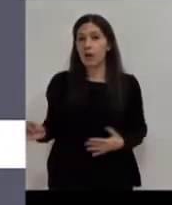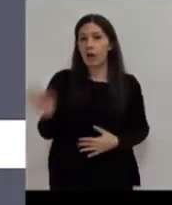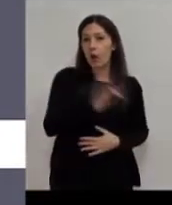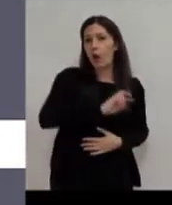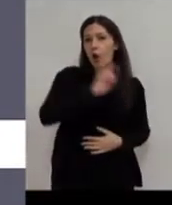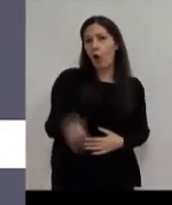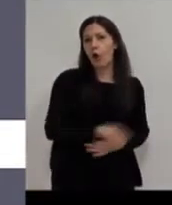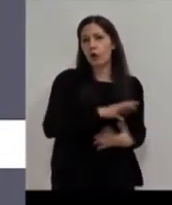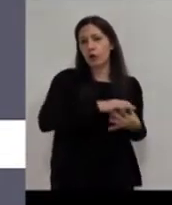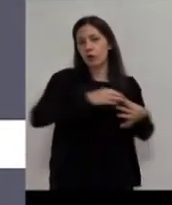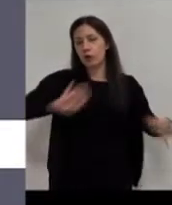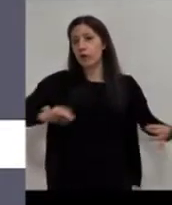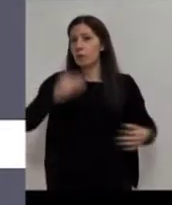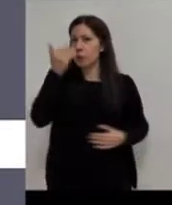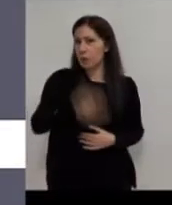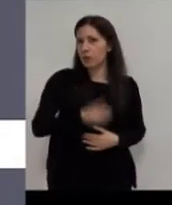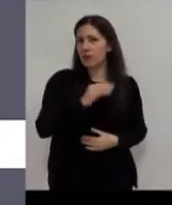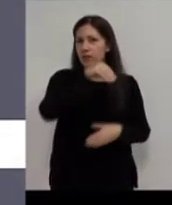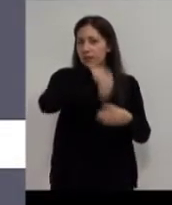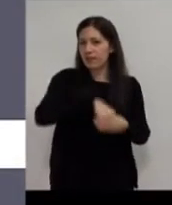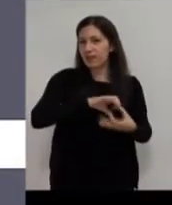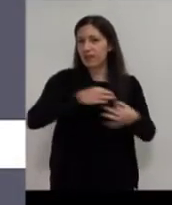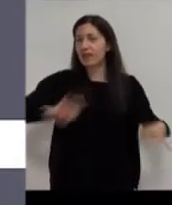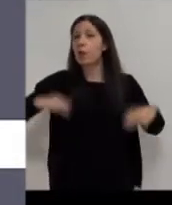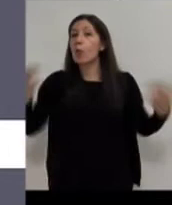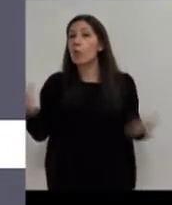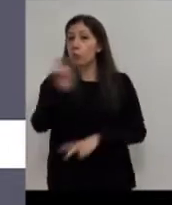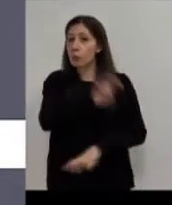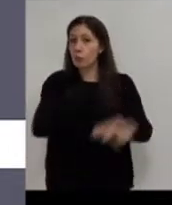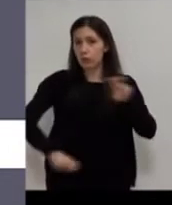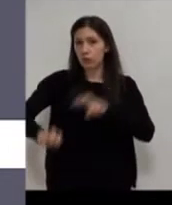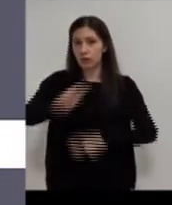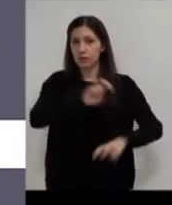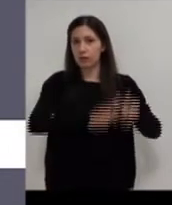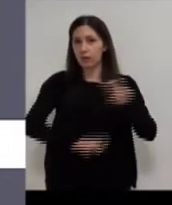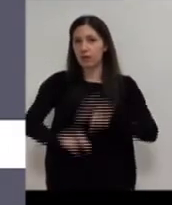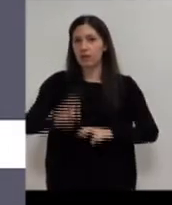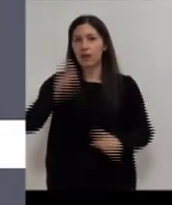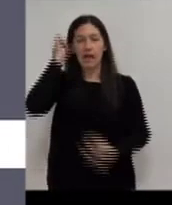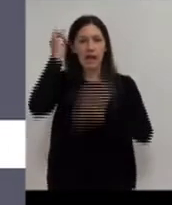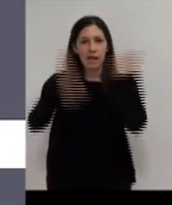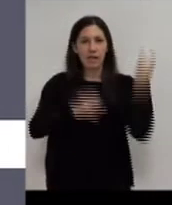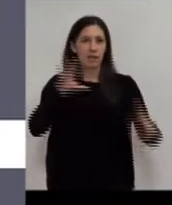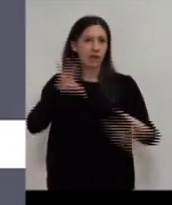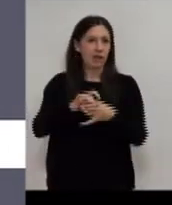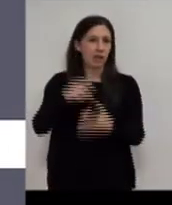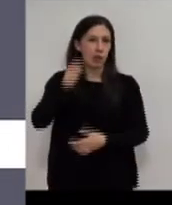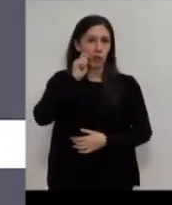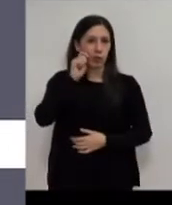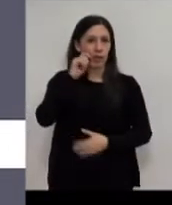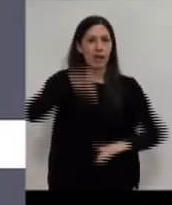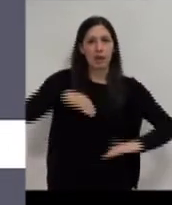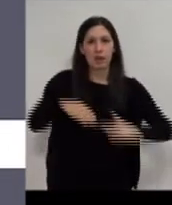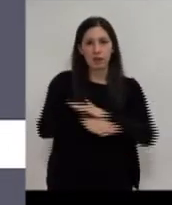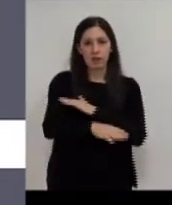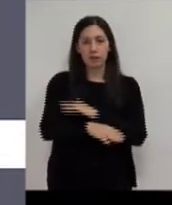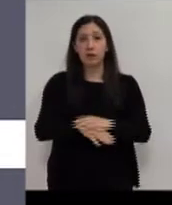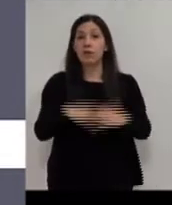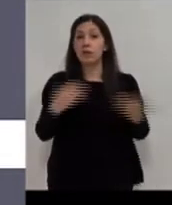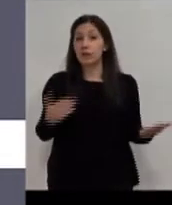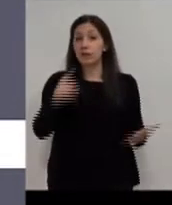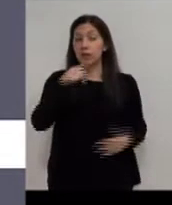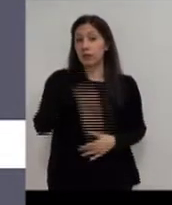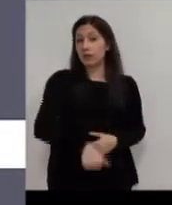a pasar a otro eslabón importante de la cadena, como son la búsqueda de actividades